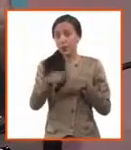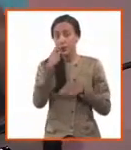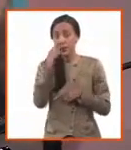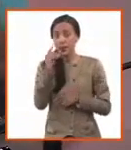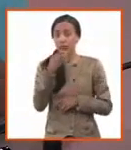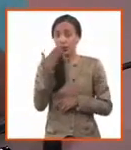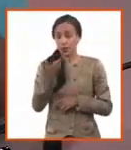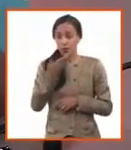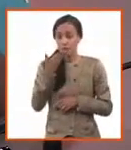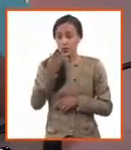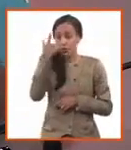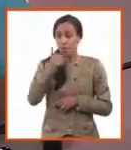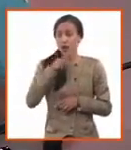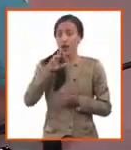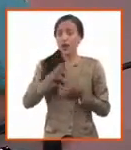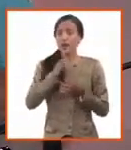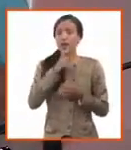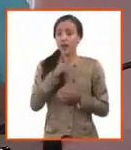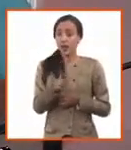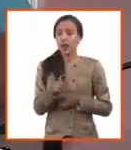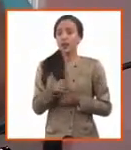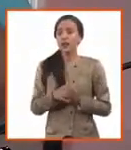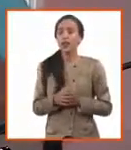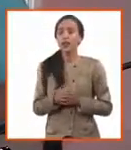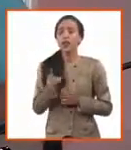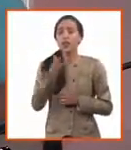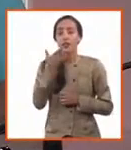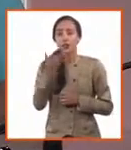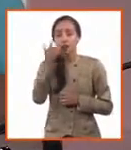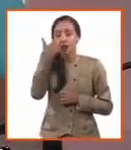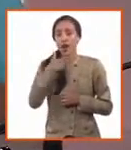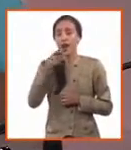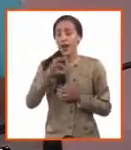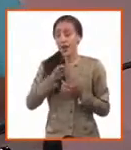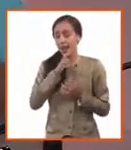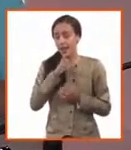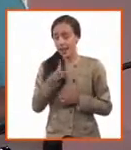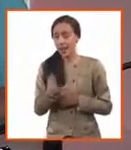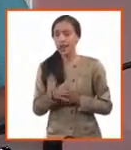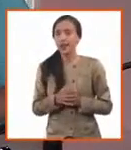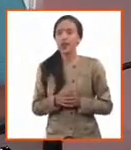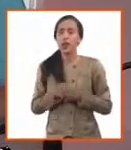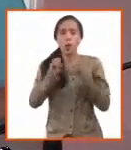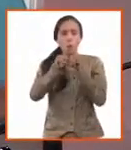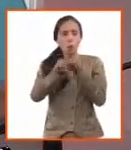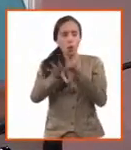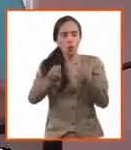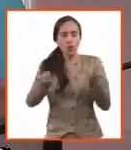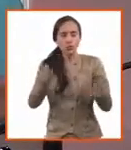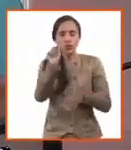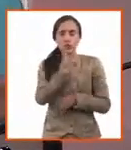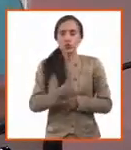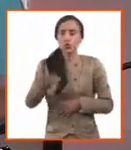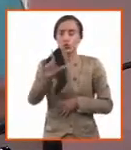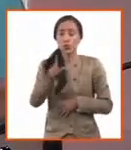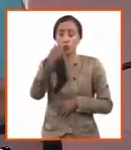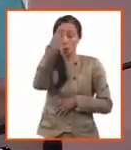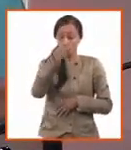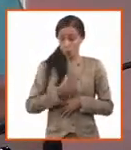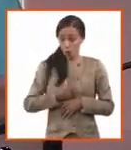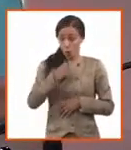Argel, por ejemplo, hablando de los que están un poco más cerca, ¿no? Uh-huh. El discurso de Argel, la publicación del socialismo y el hombre en